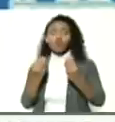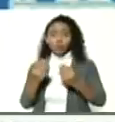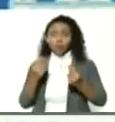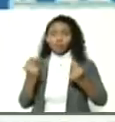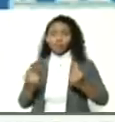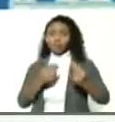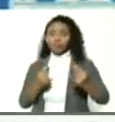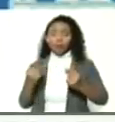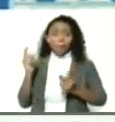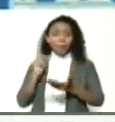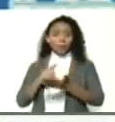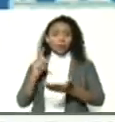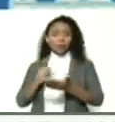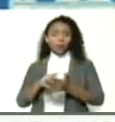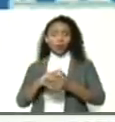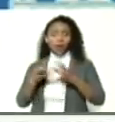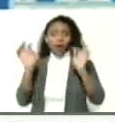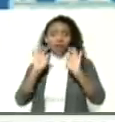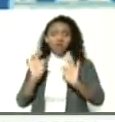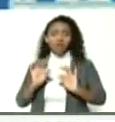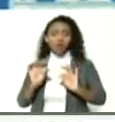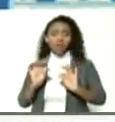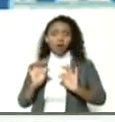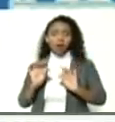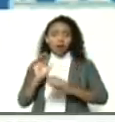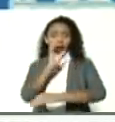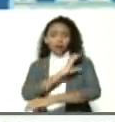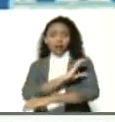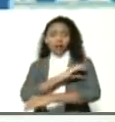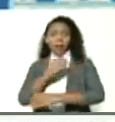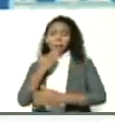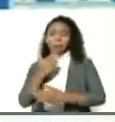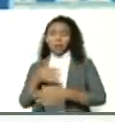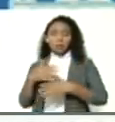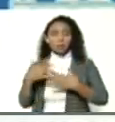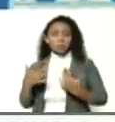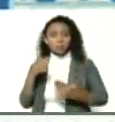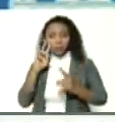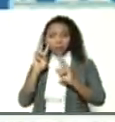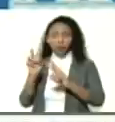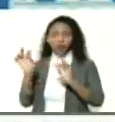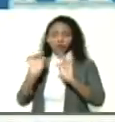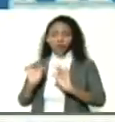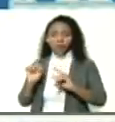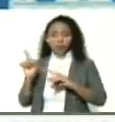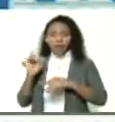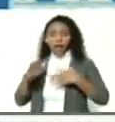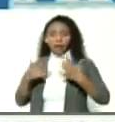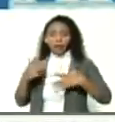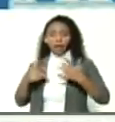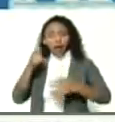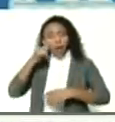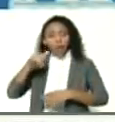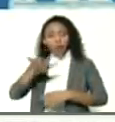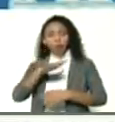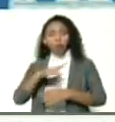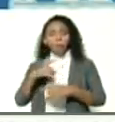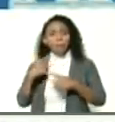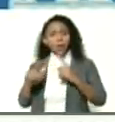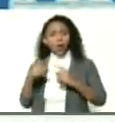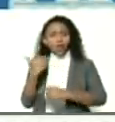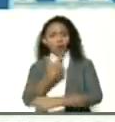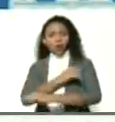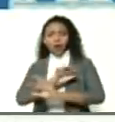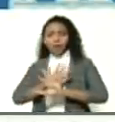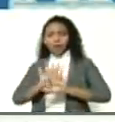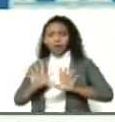en la participación de los mecanismos clínicos que nos permitan ver la efectividad de estas vacunas en nuestra población. Pero vacunas que